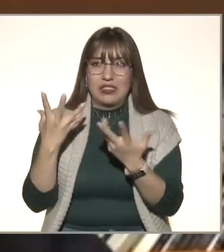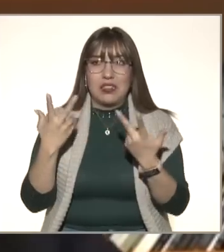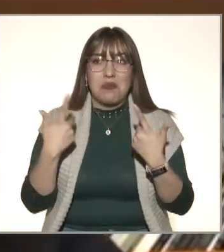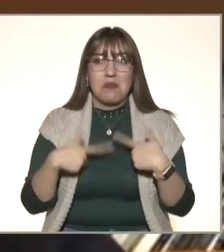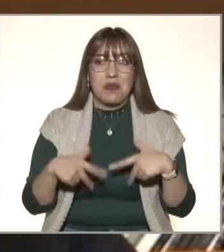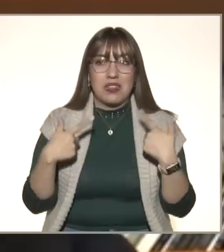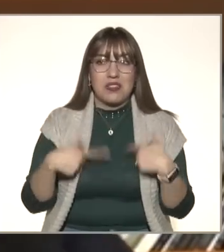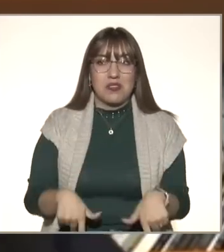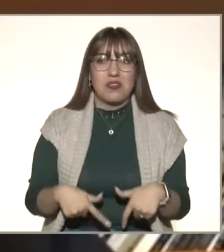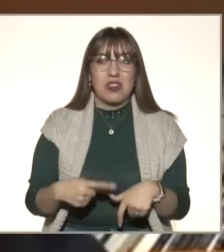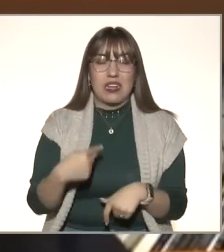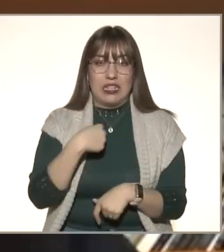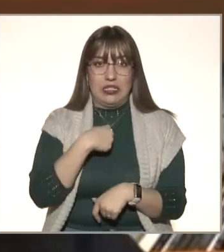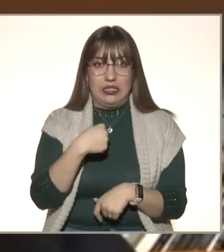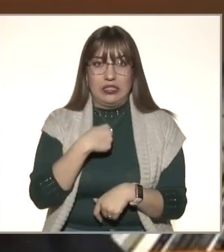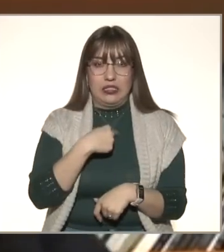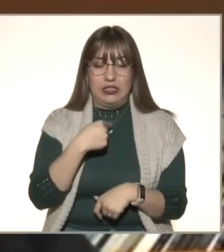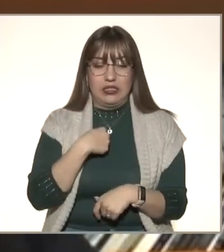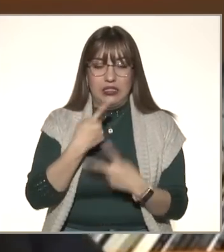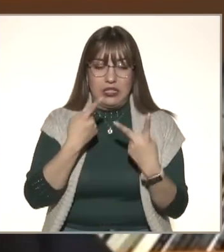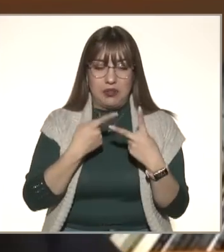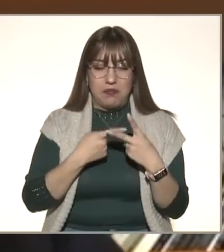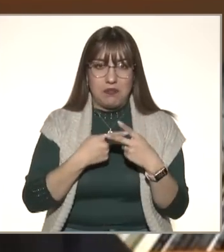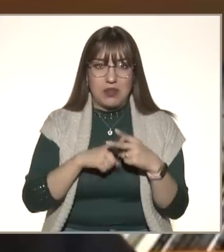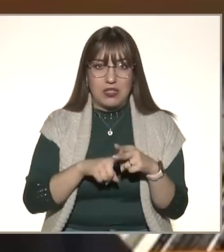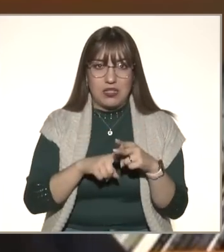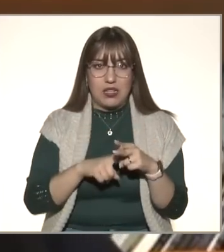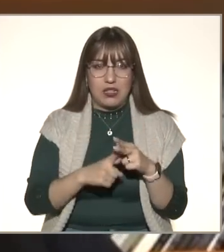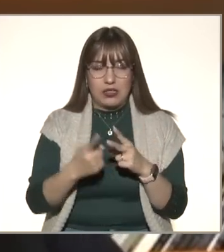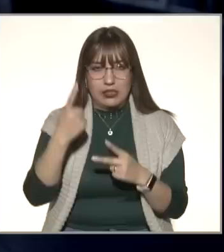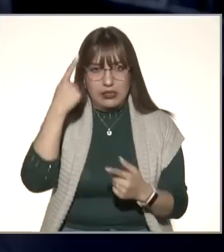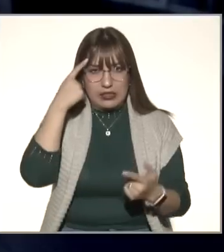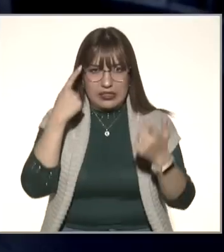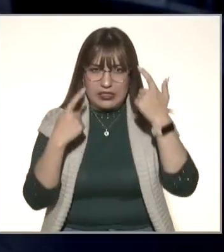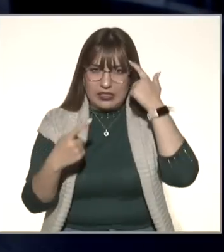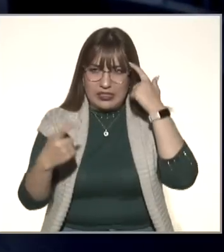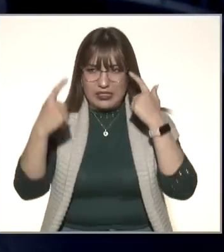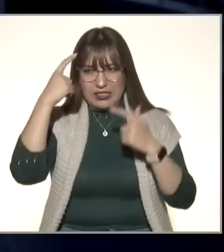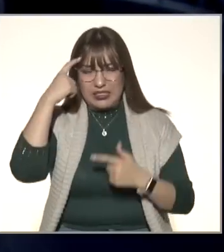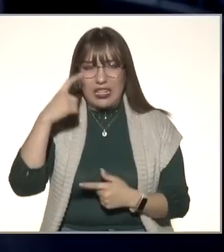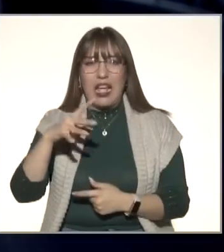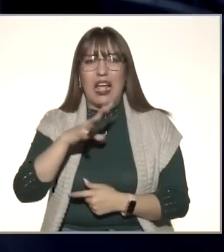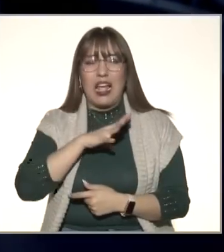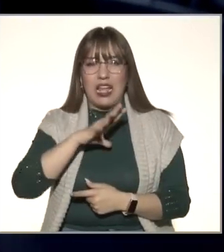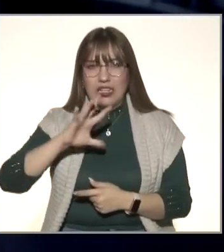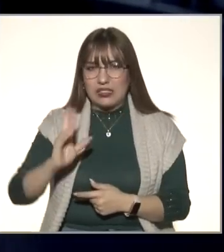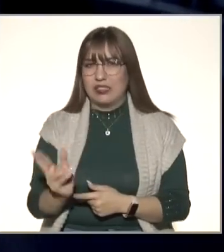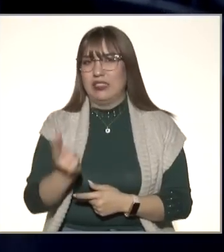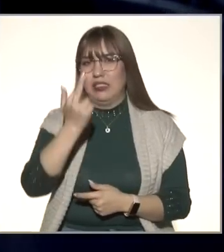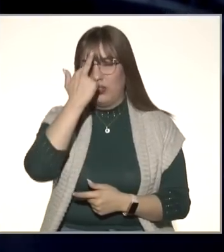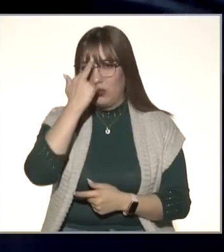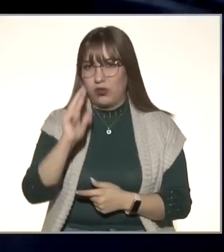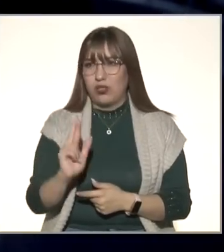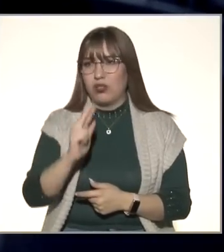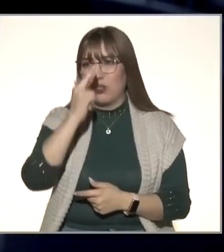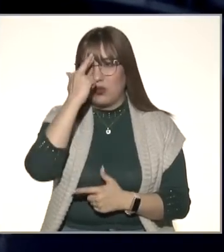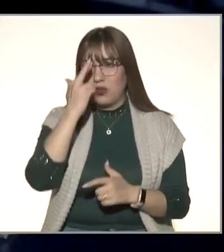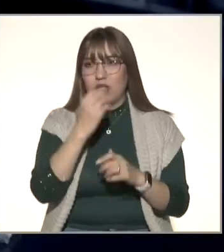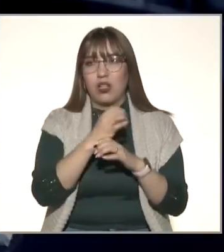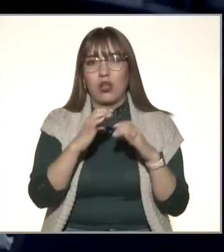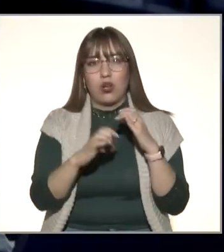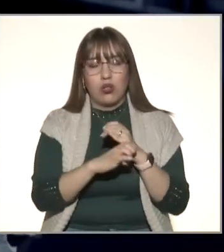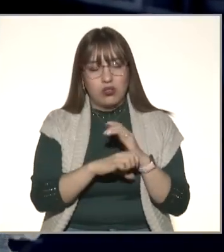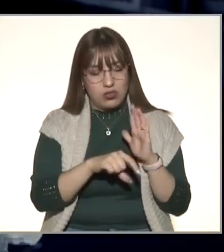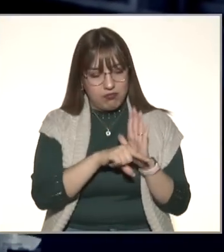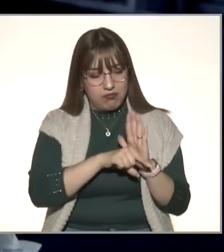el sujeto empieza a traer al presente una serie de memorias que también son trazos dolorosos